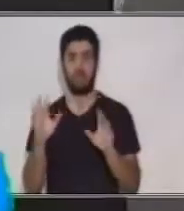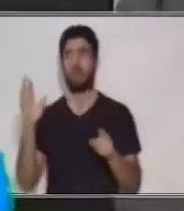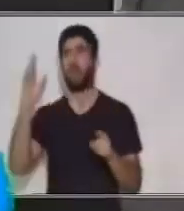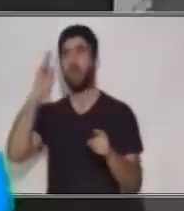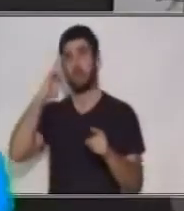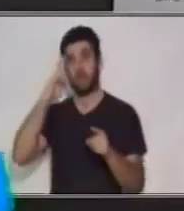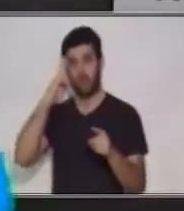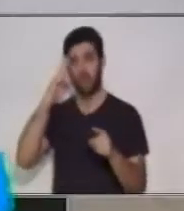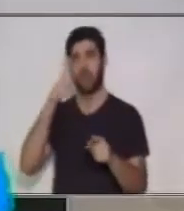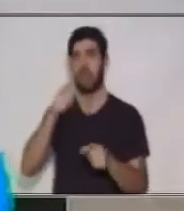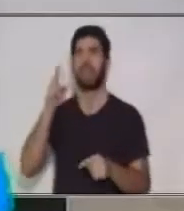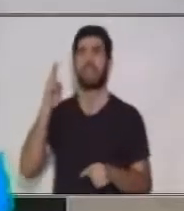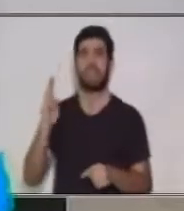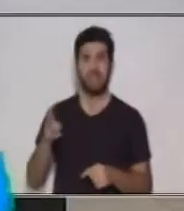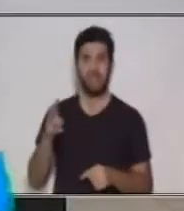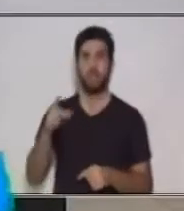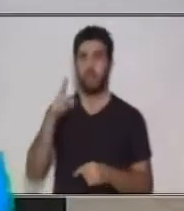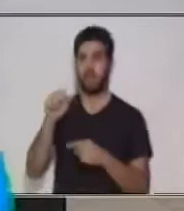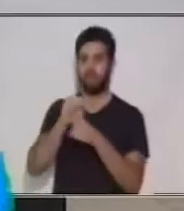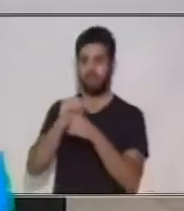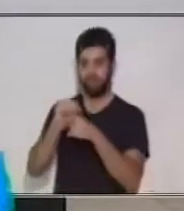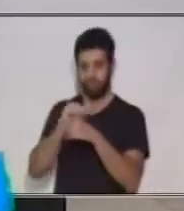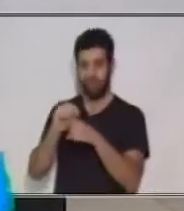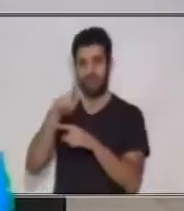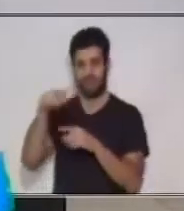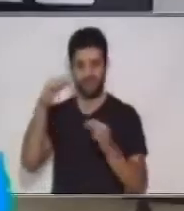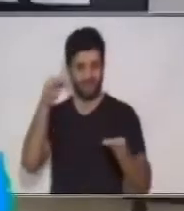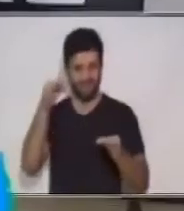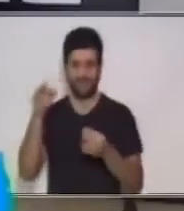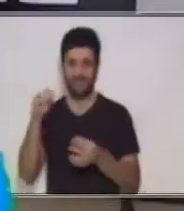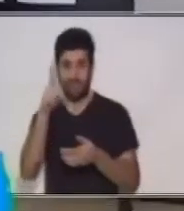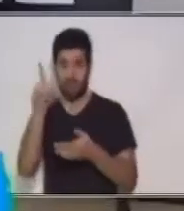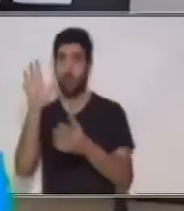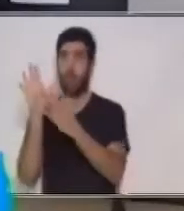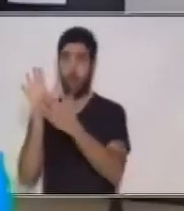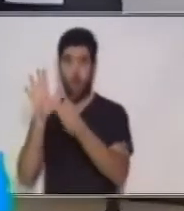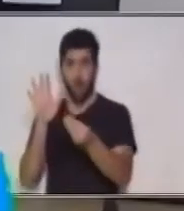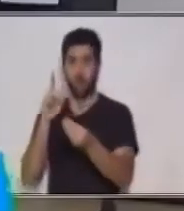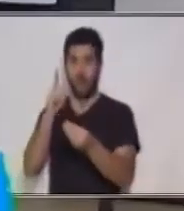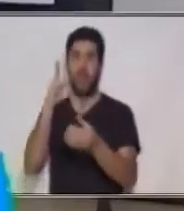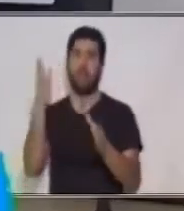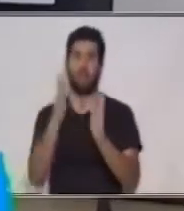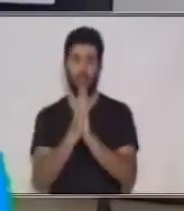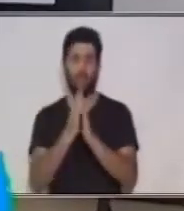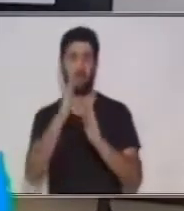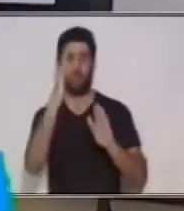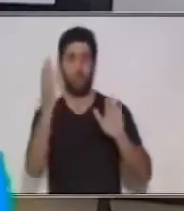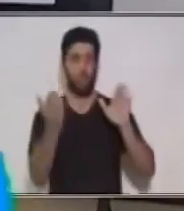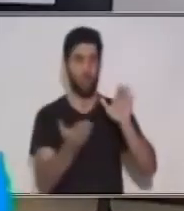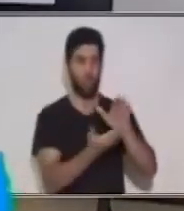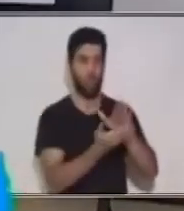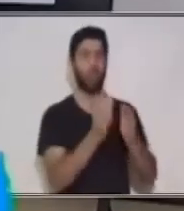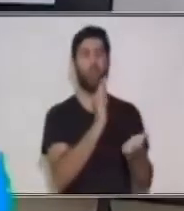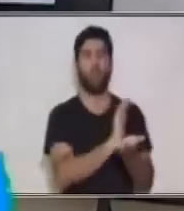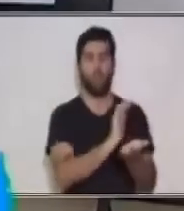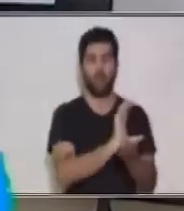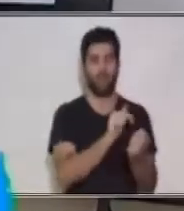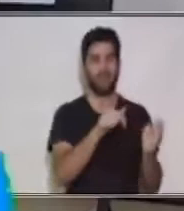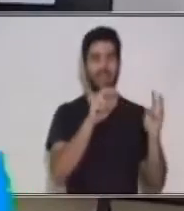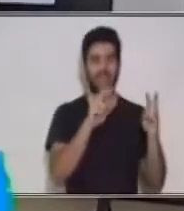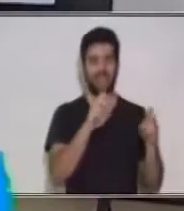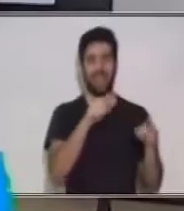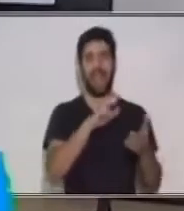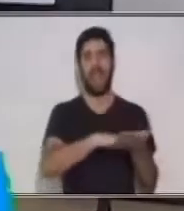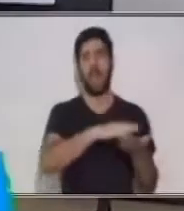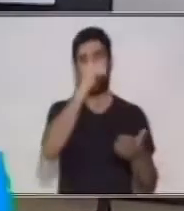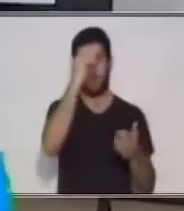tienes que guardar tus ejercicios y tus trabajos en tu portafolio, ¿de acuerdo? Tu portafolio Aprende en Casa,